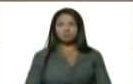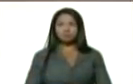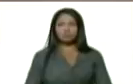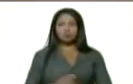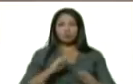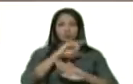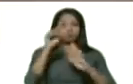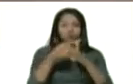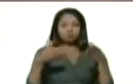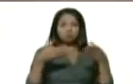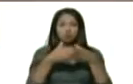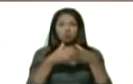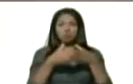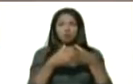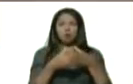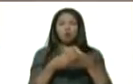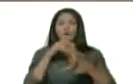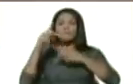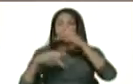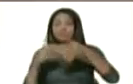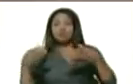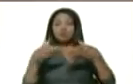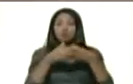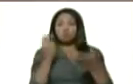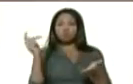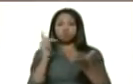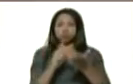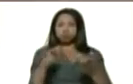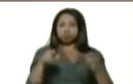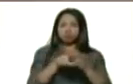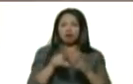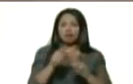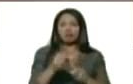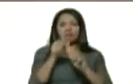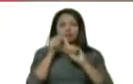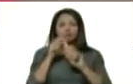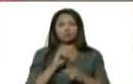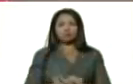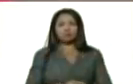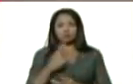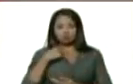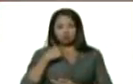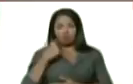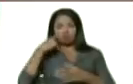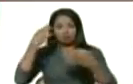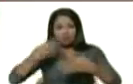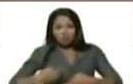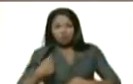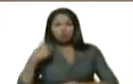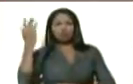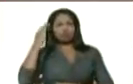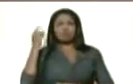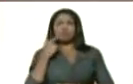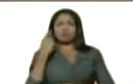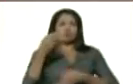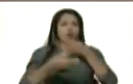totalidad de los partidos políticos de la oposición van a participar en las elecciones. Estoy seguro. Sé por qué se los